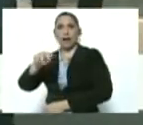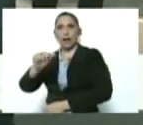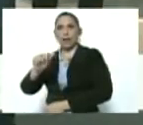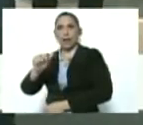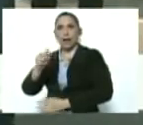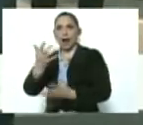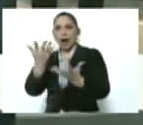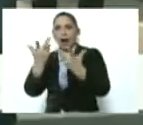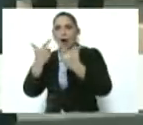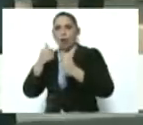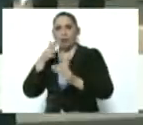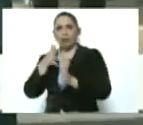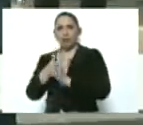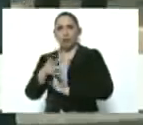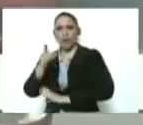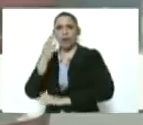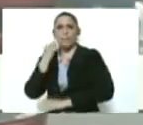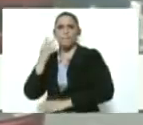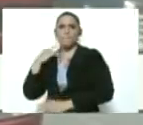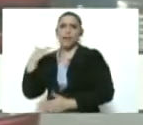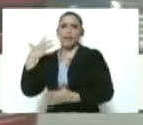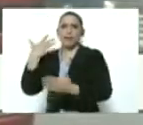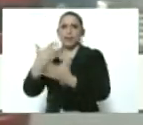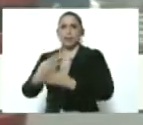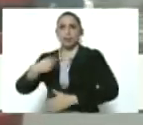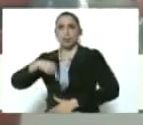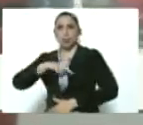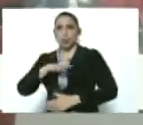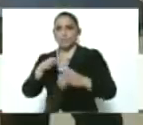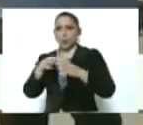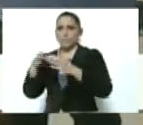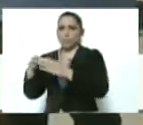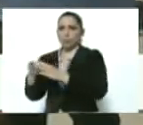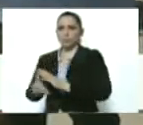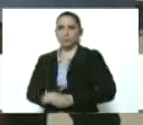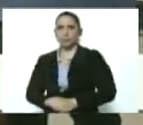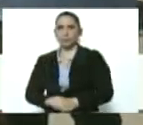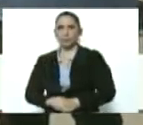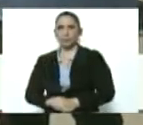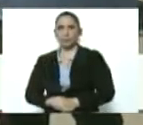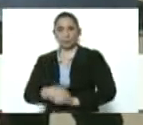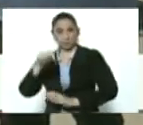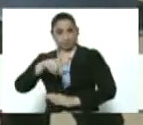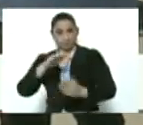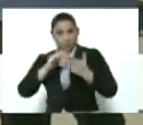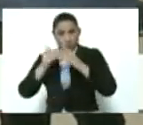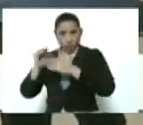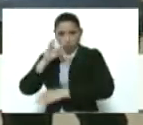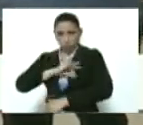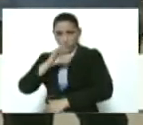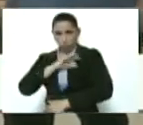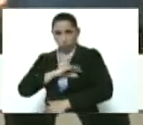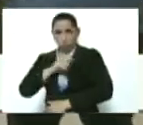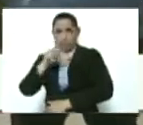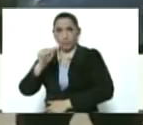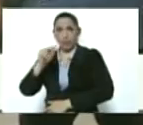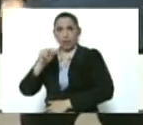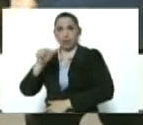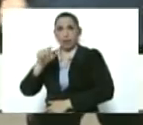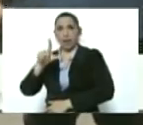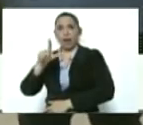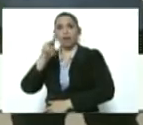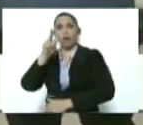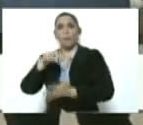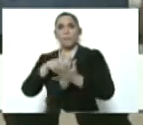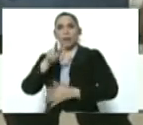nos comente sobre esta experiencia de nuestras bricor desde la comuna socialistas para el 2021 la fuerza